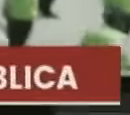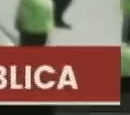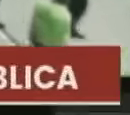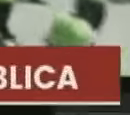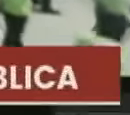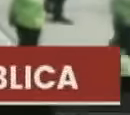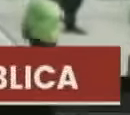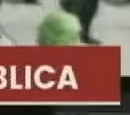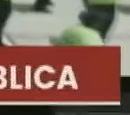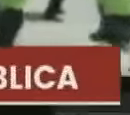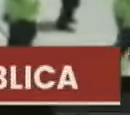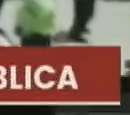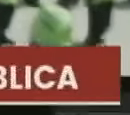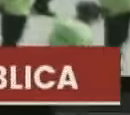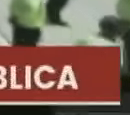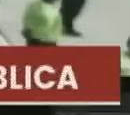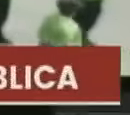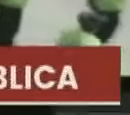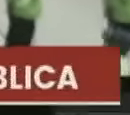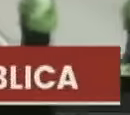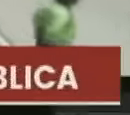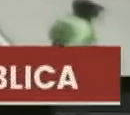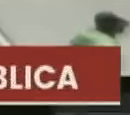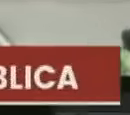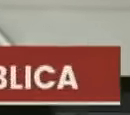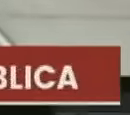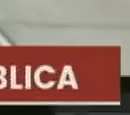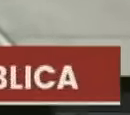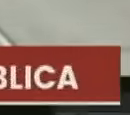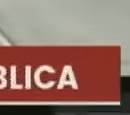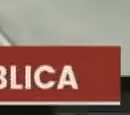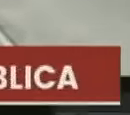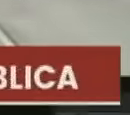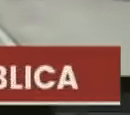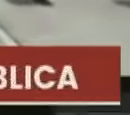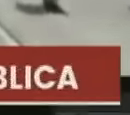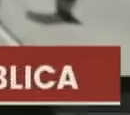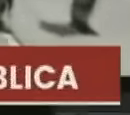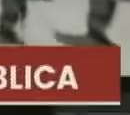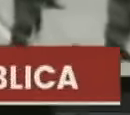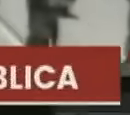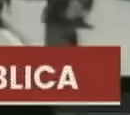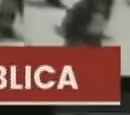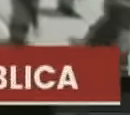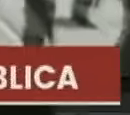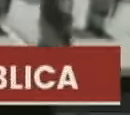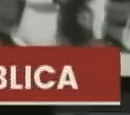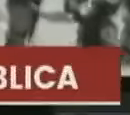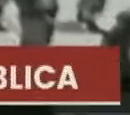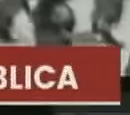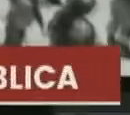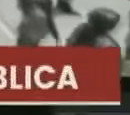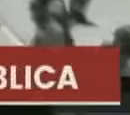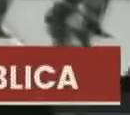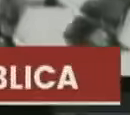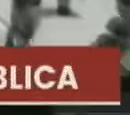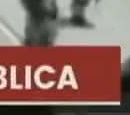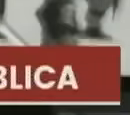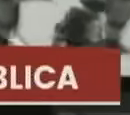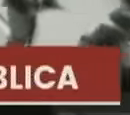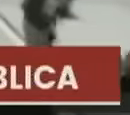un examen o una medición de opinión, o una encuesta, como llaman. Entonces